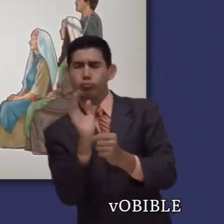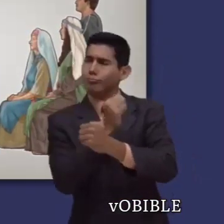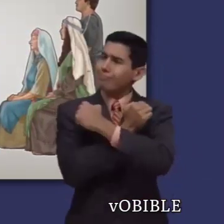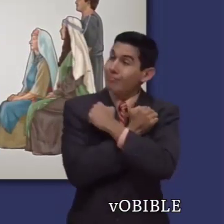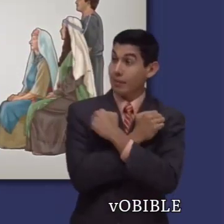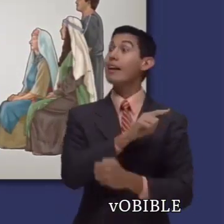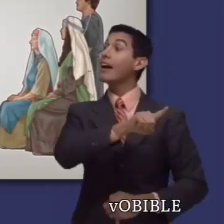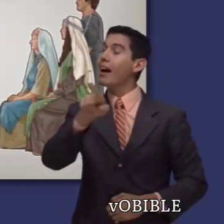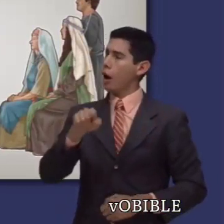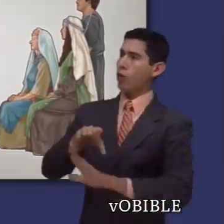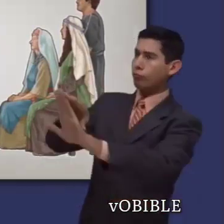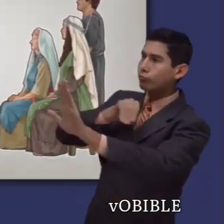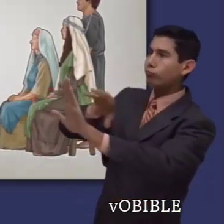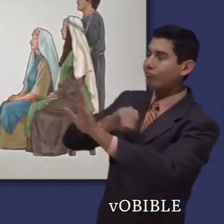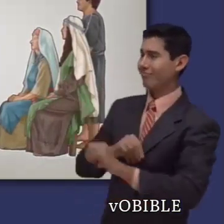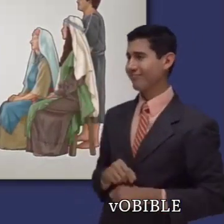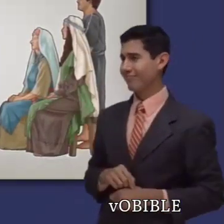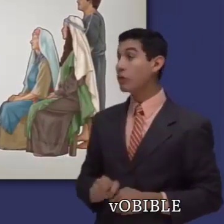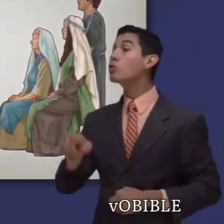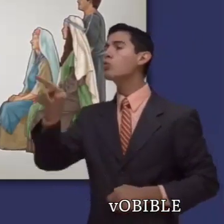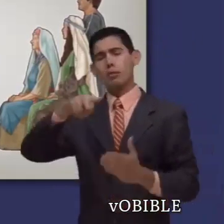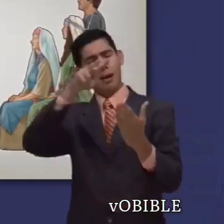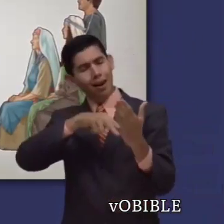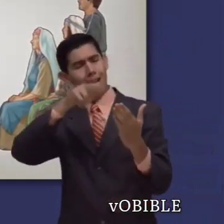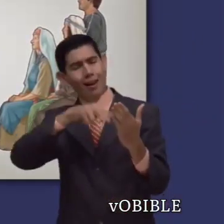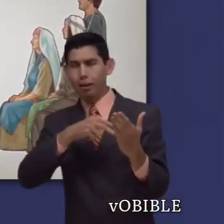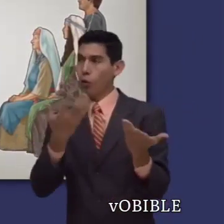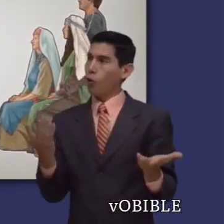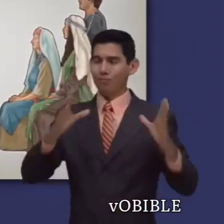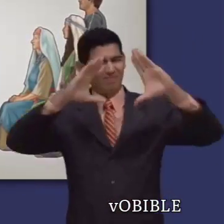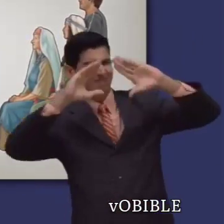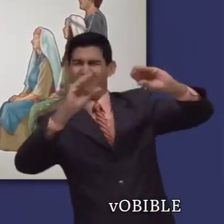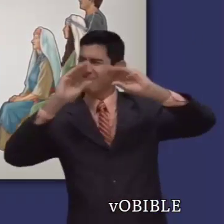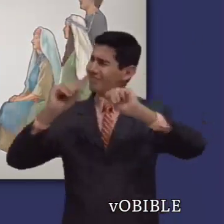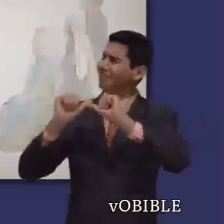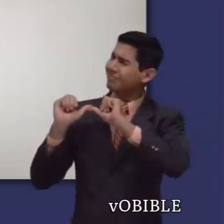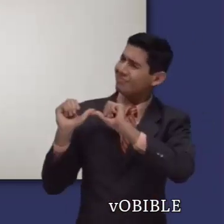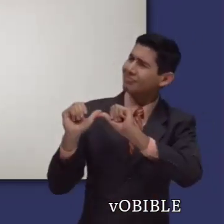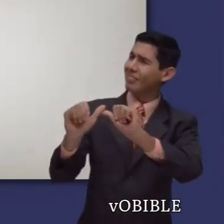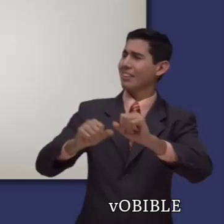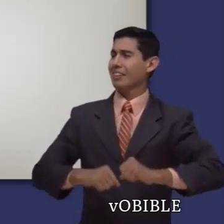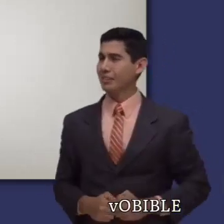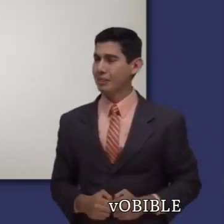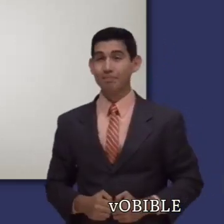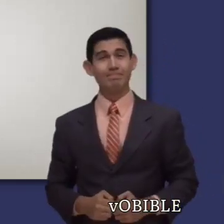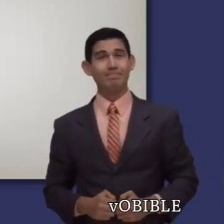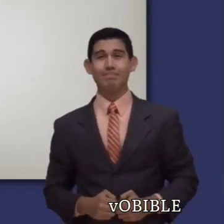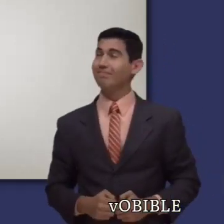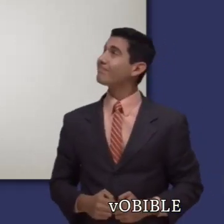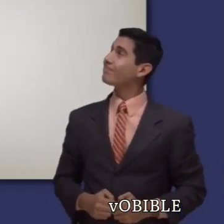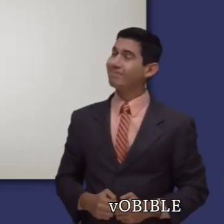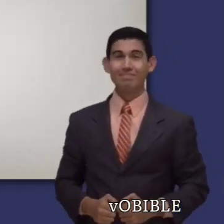amor. Timoteo debe seguir mejorando su lectura pública y su enseñanza. En el capítulo